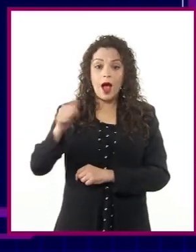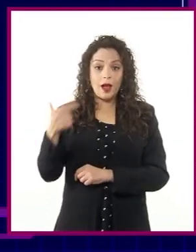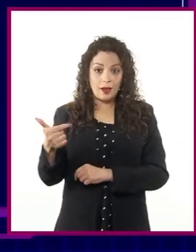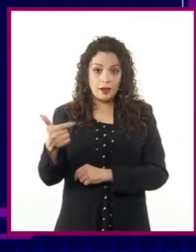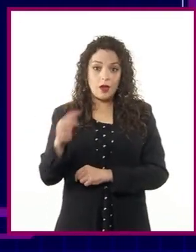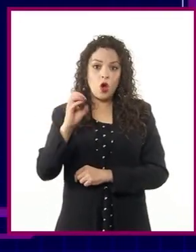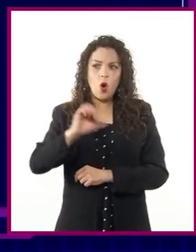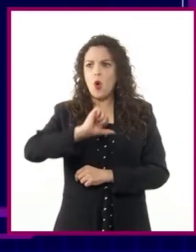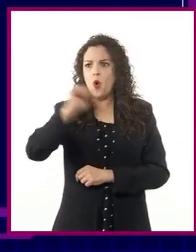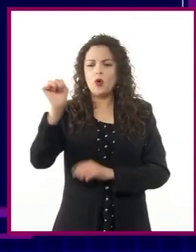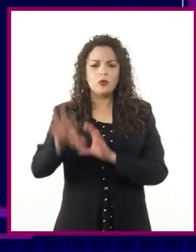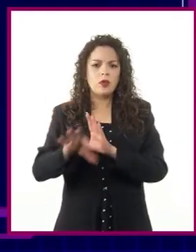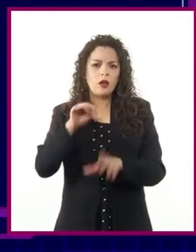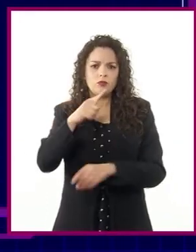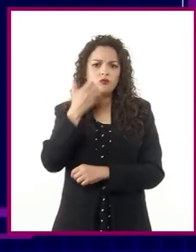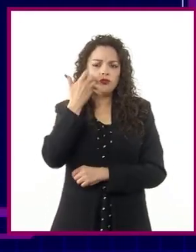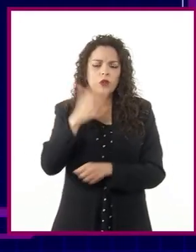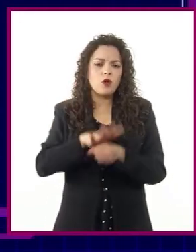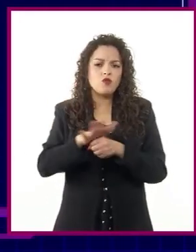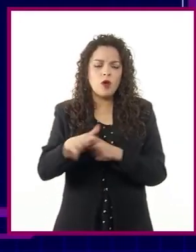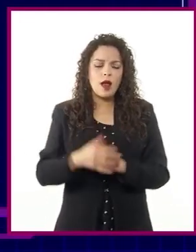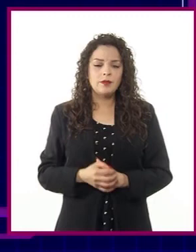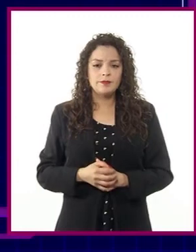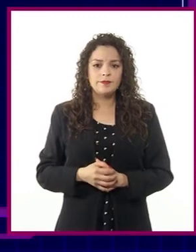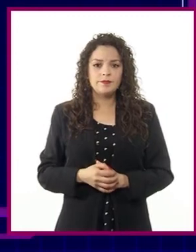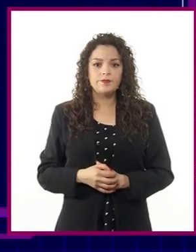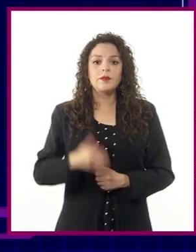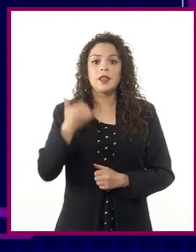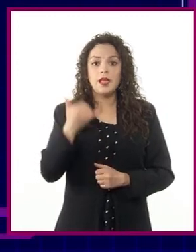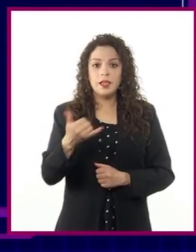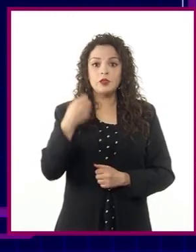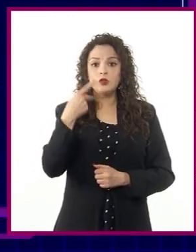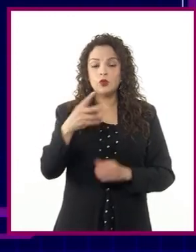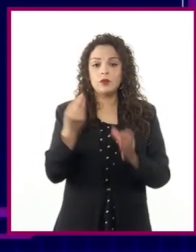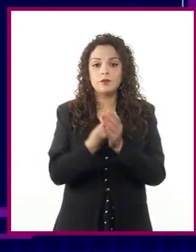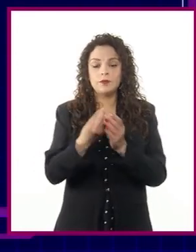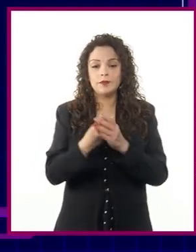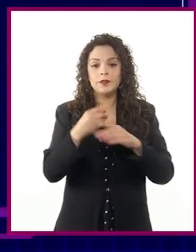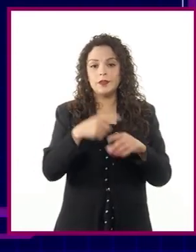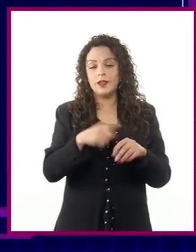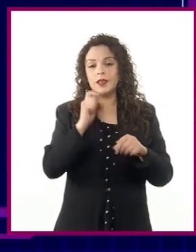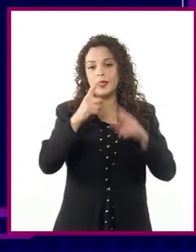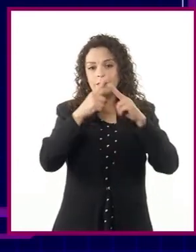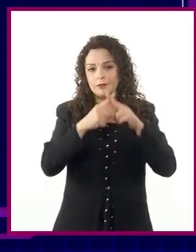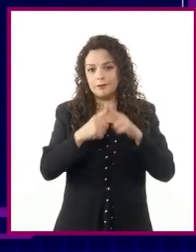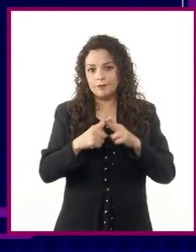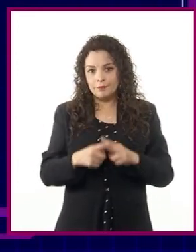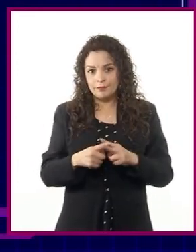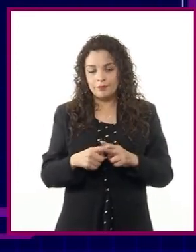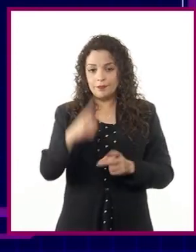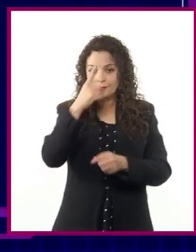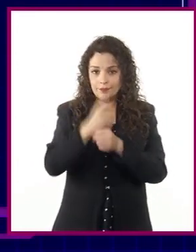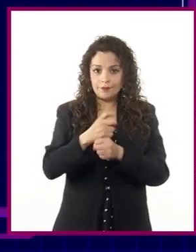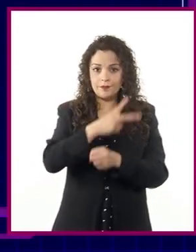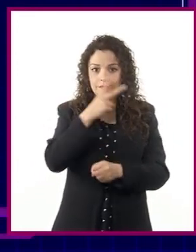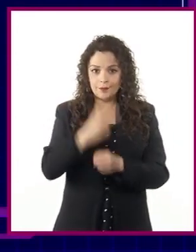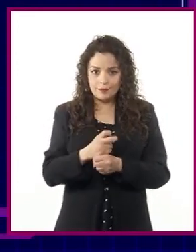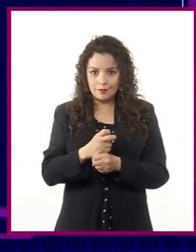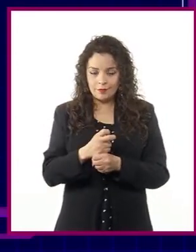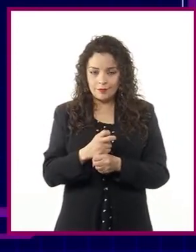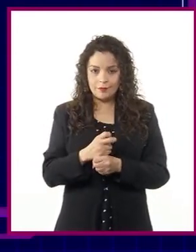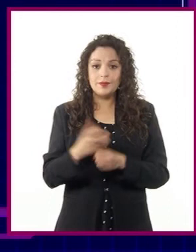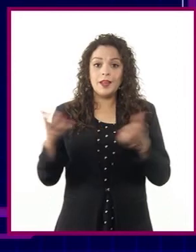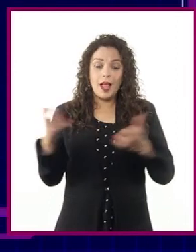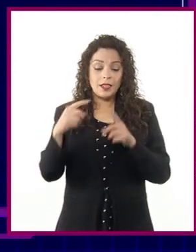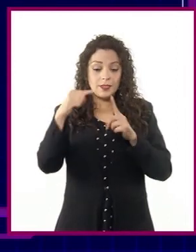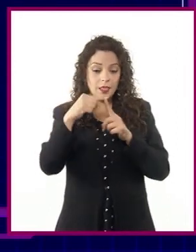otra unidad del Sistema Internacional y sus múltiplos y submúltiplos, y a resolver una división si